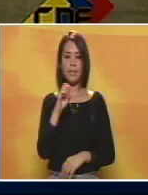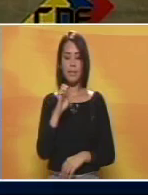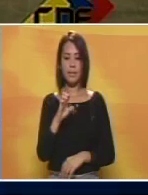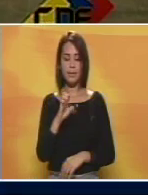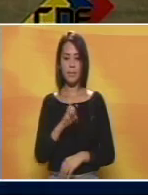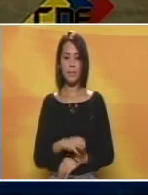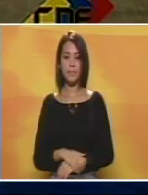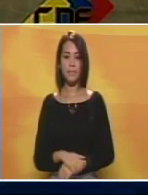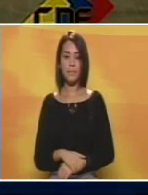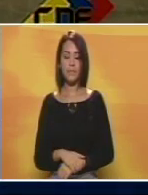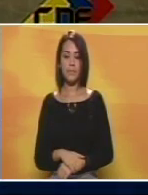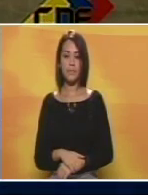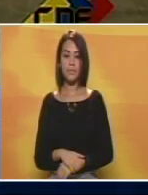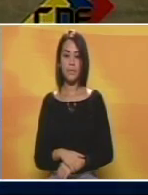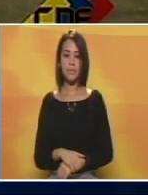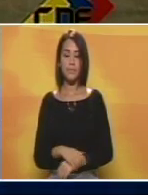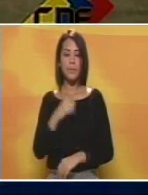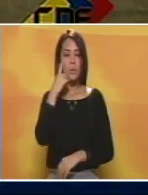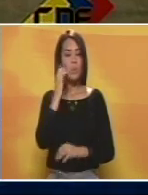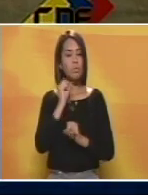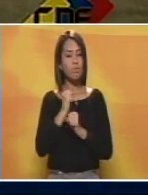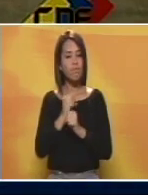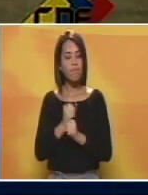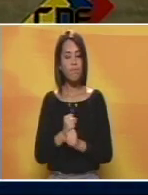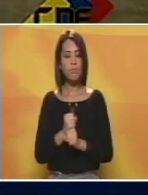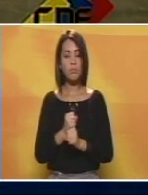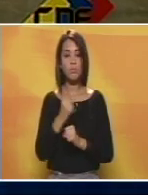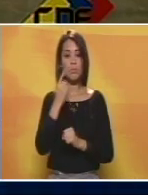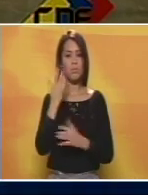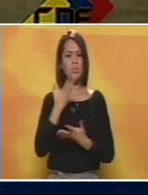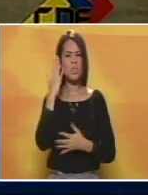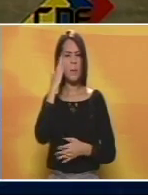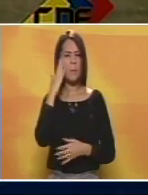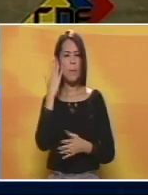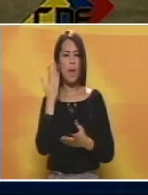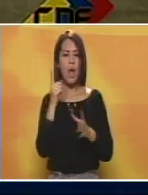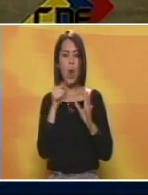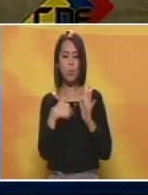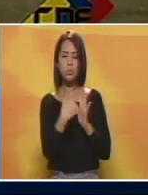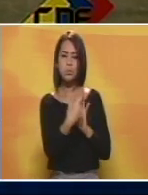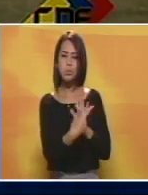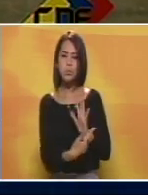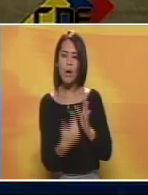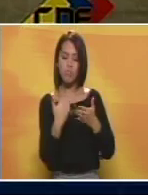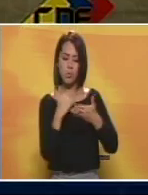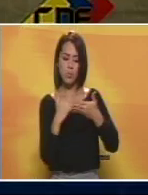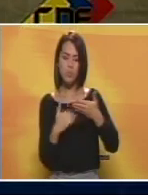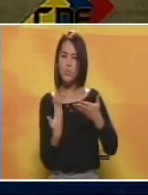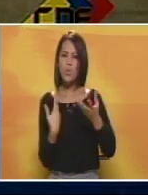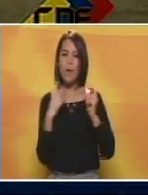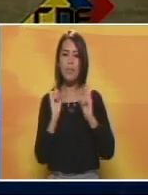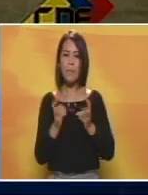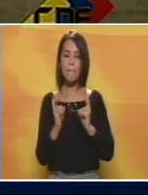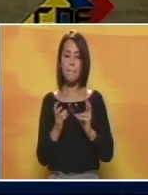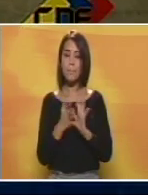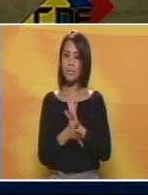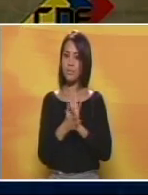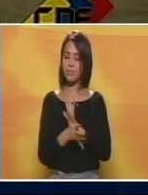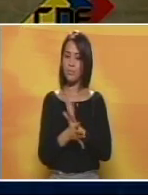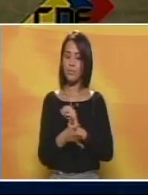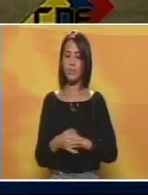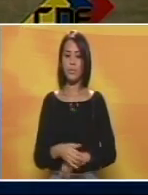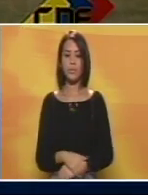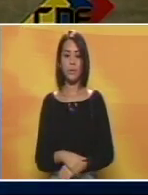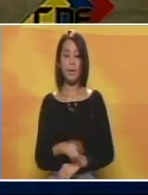Poder Electoral. A falta de entonces saber cuáles son los puntos que va a tocar Tibisay Lucena, sí, se han